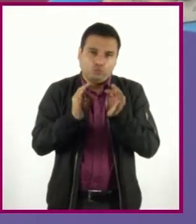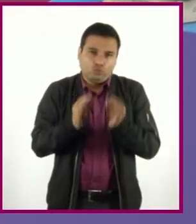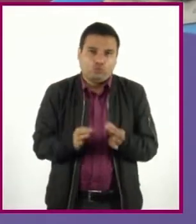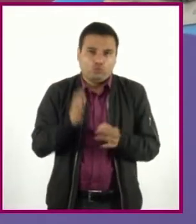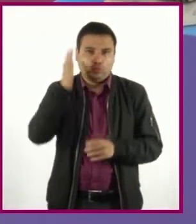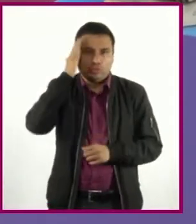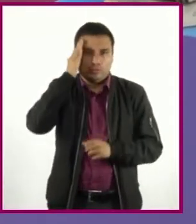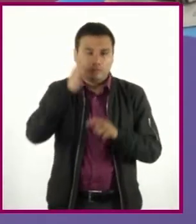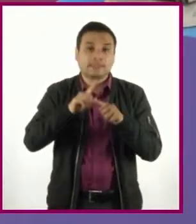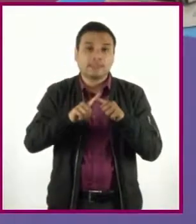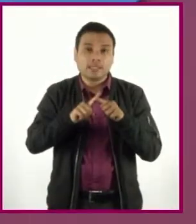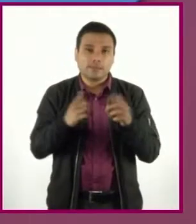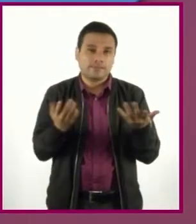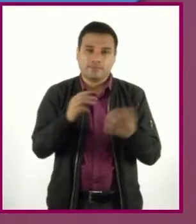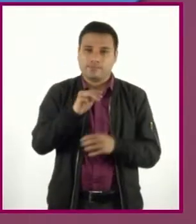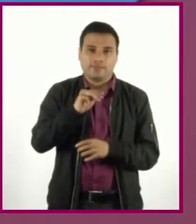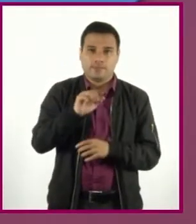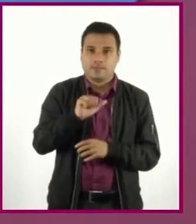podía ser Mahoma.